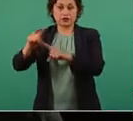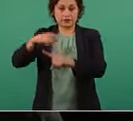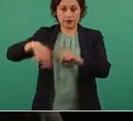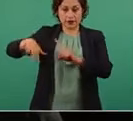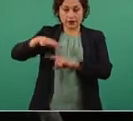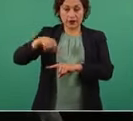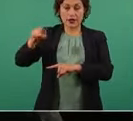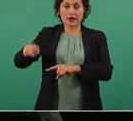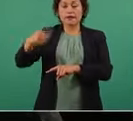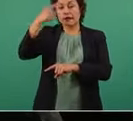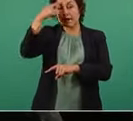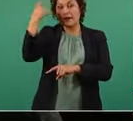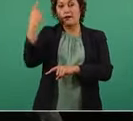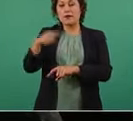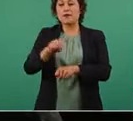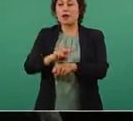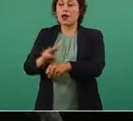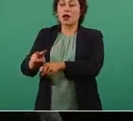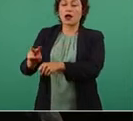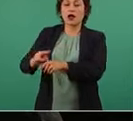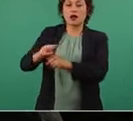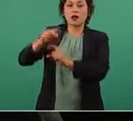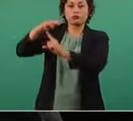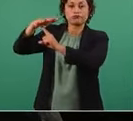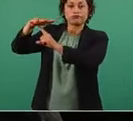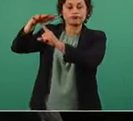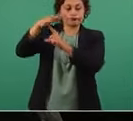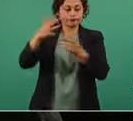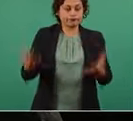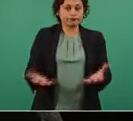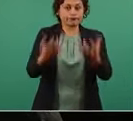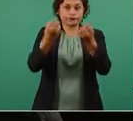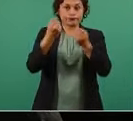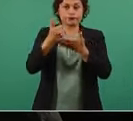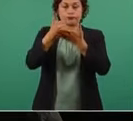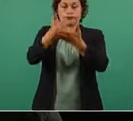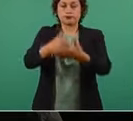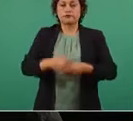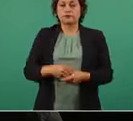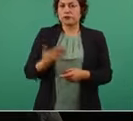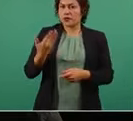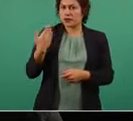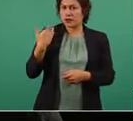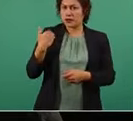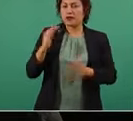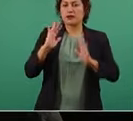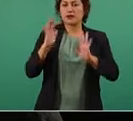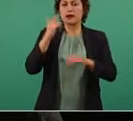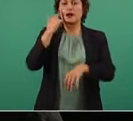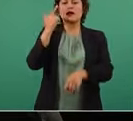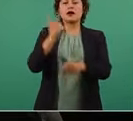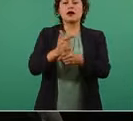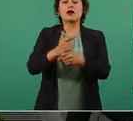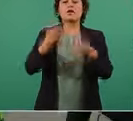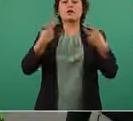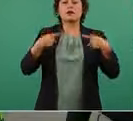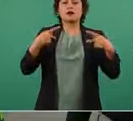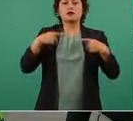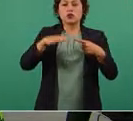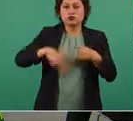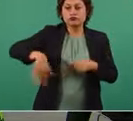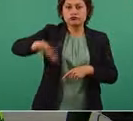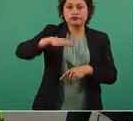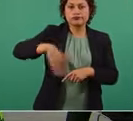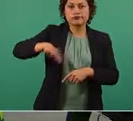regiones de búsqueda y de rescate aéreo. Hace poco se llevó una operación de búsqueda de personas por